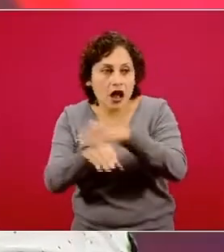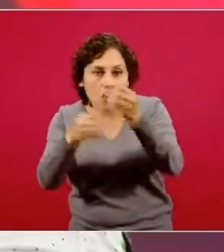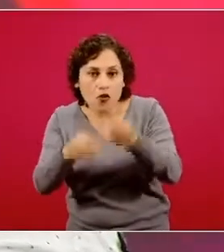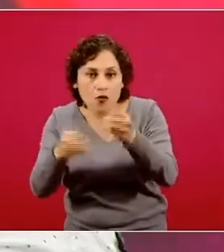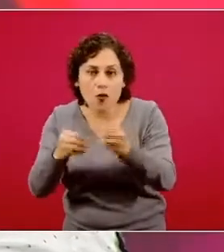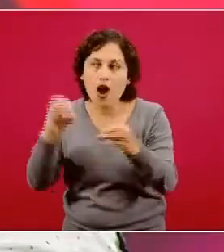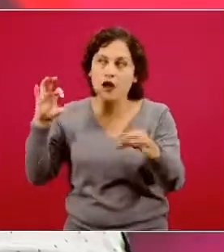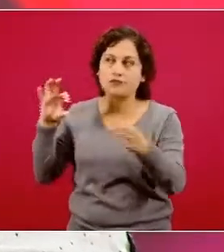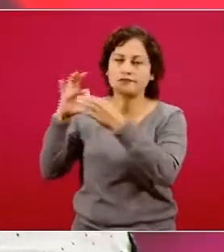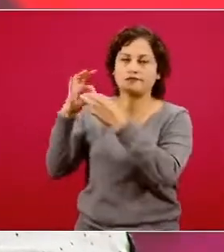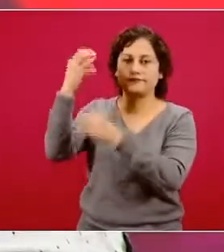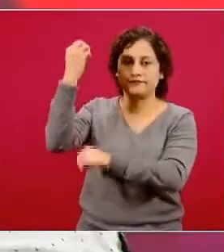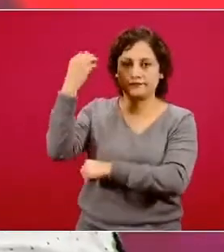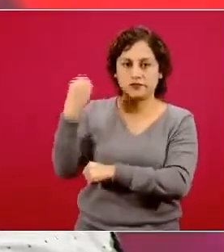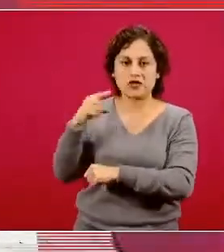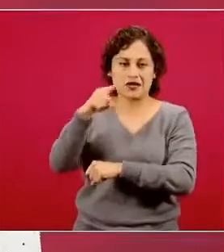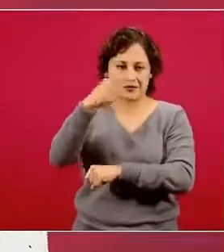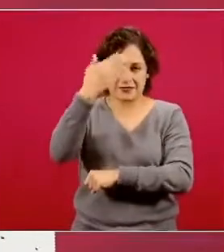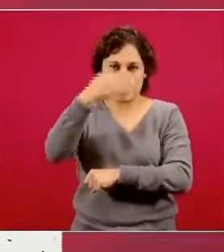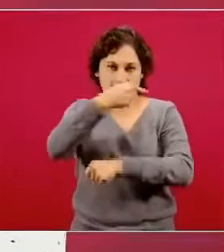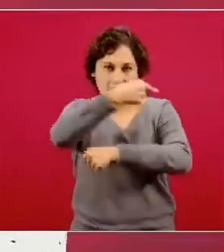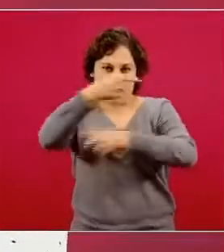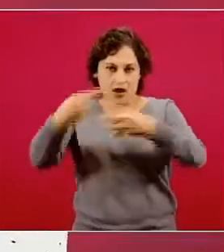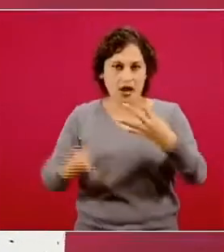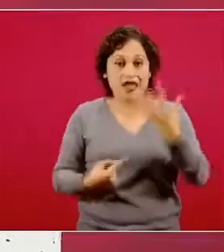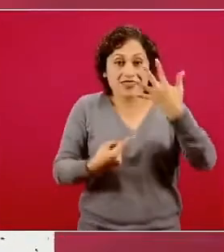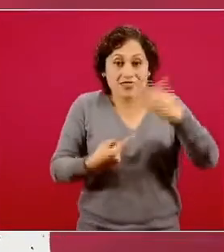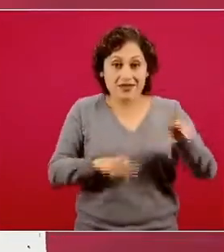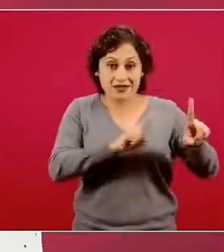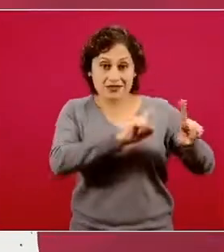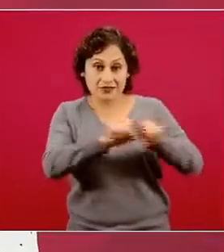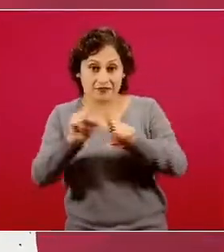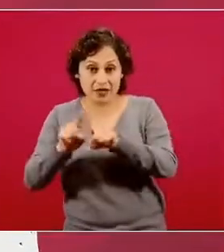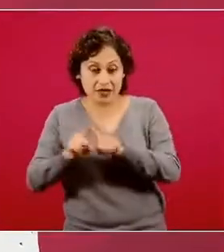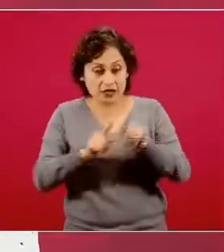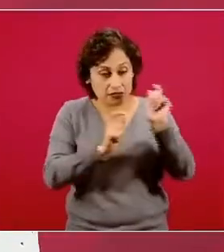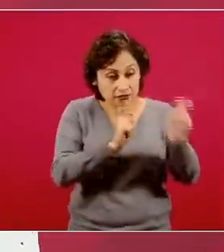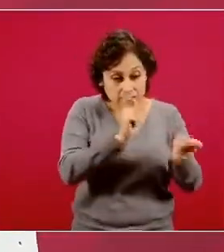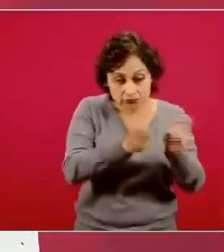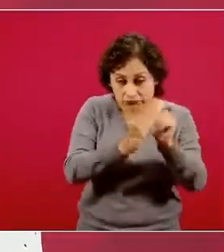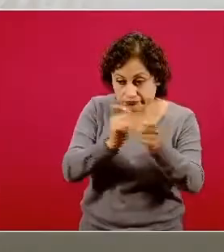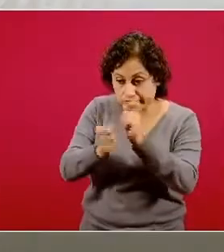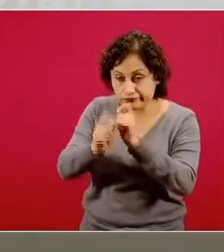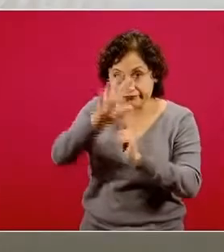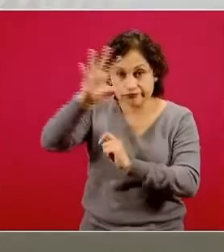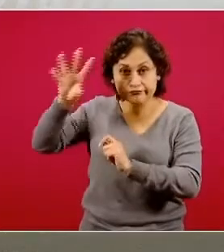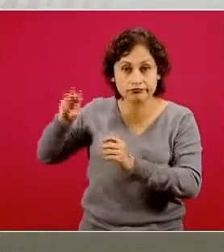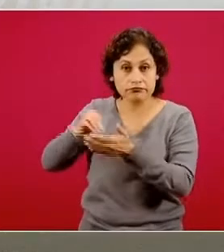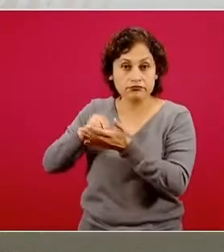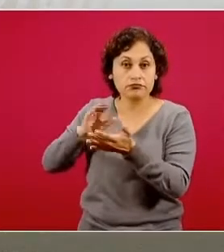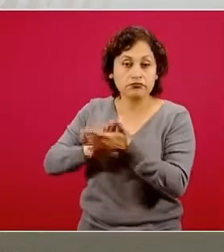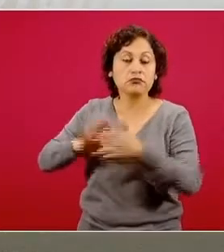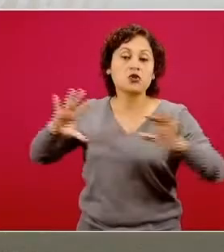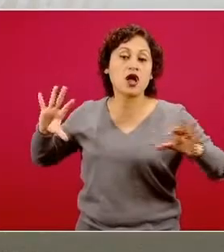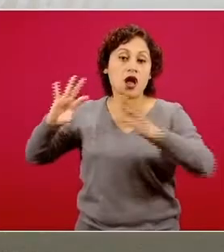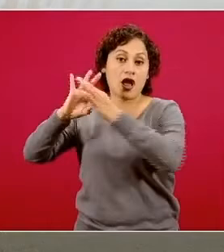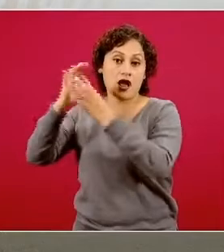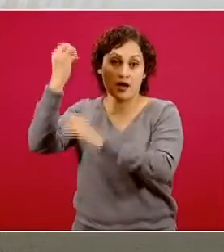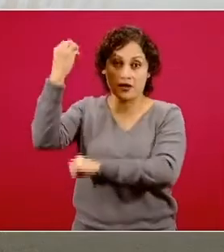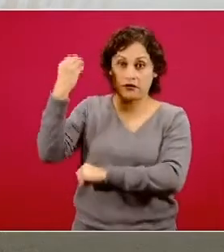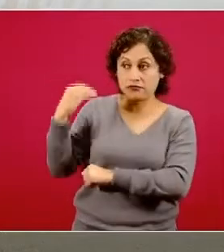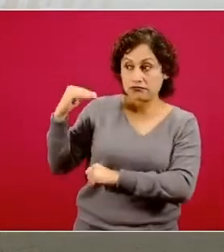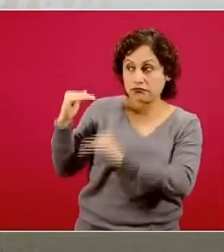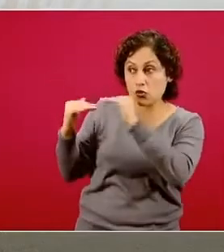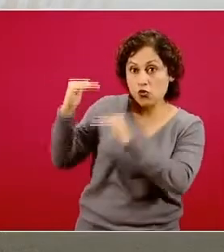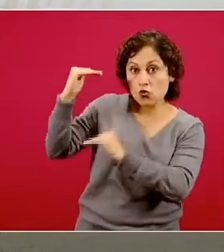10 indicadores se van moviendo para incrementar, pues el riesgo va a incrementar y entonces se